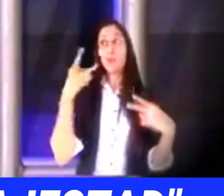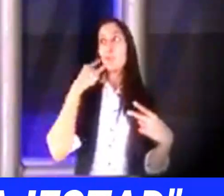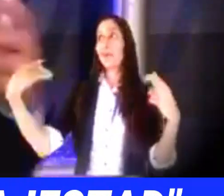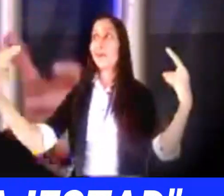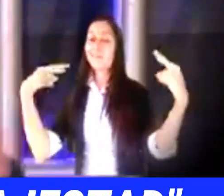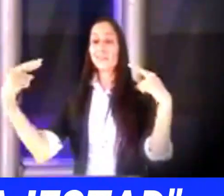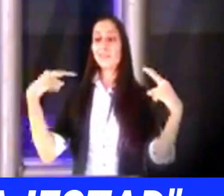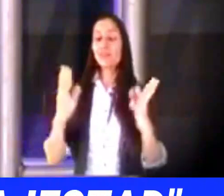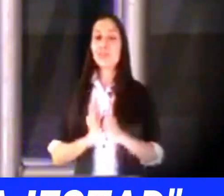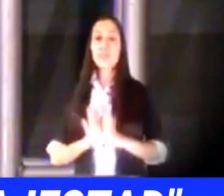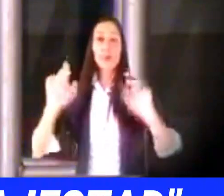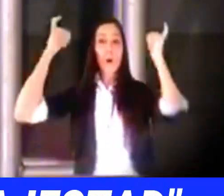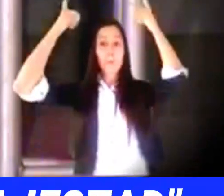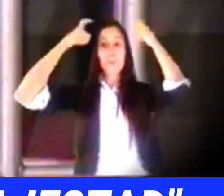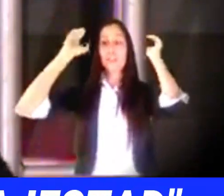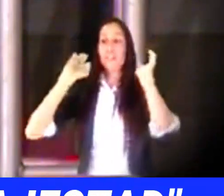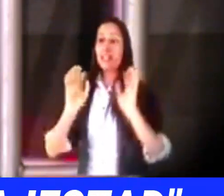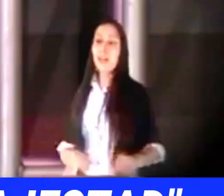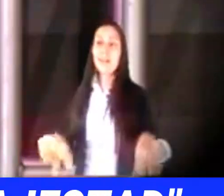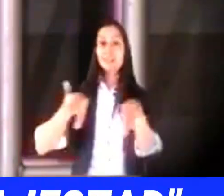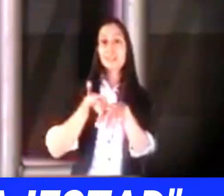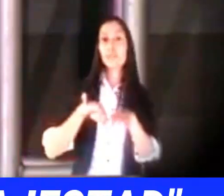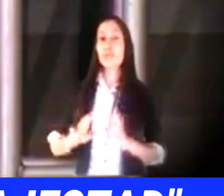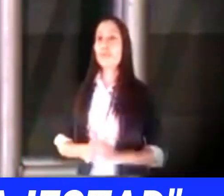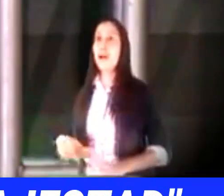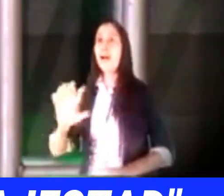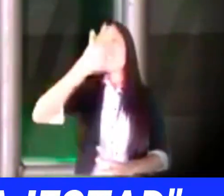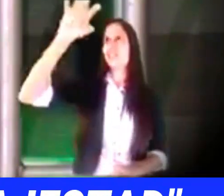alguna manera reconocimiento en todo el mundo.